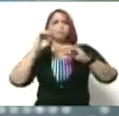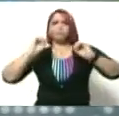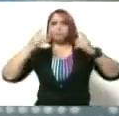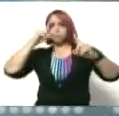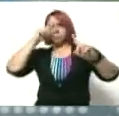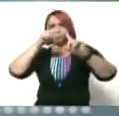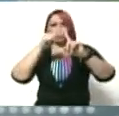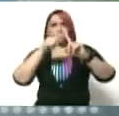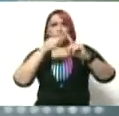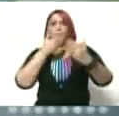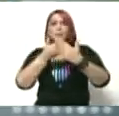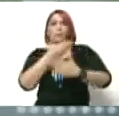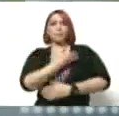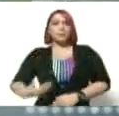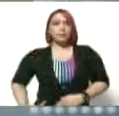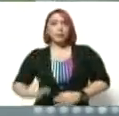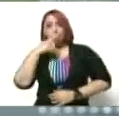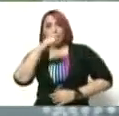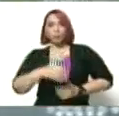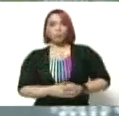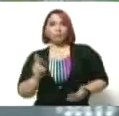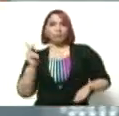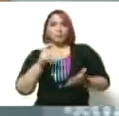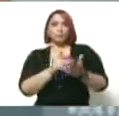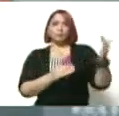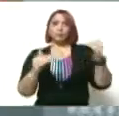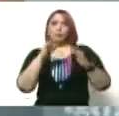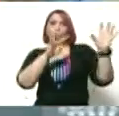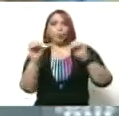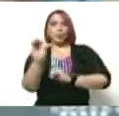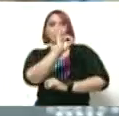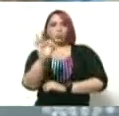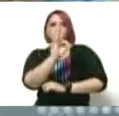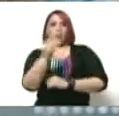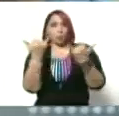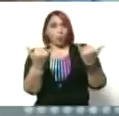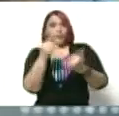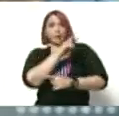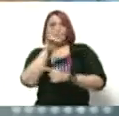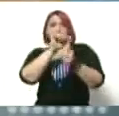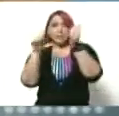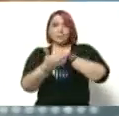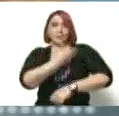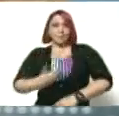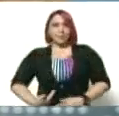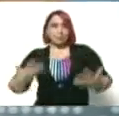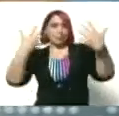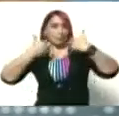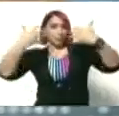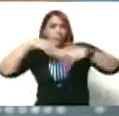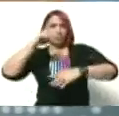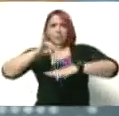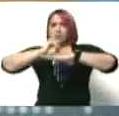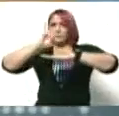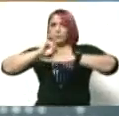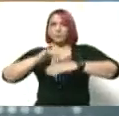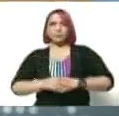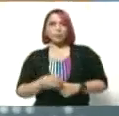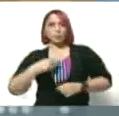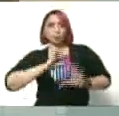que nos ha pedido el presidente ni con la madura de llegar al 90 por ciento y ahorita la vice nos ha instruido también en las iglesias nos hemos reunido